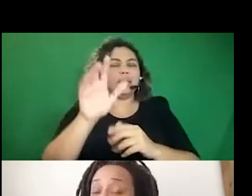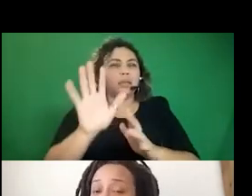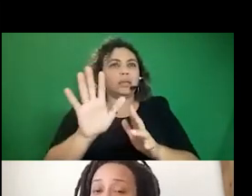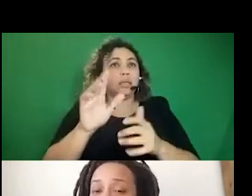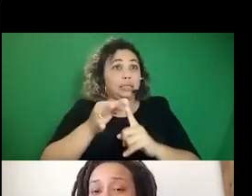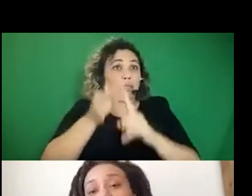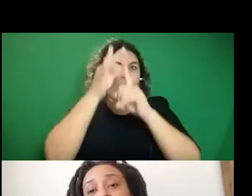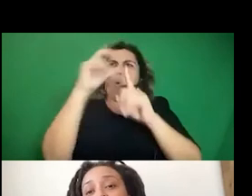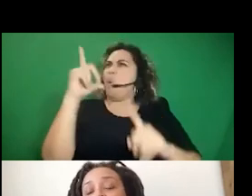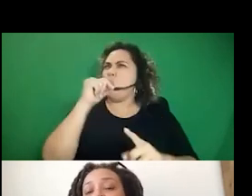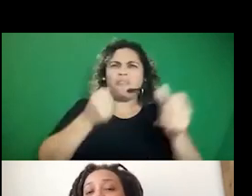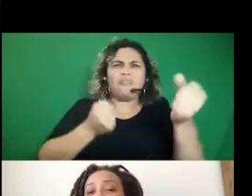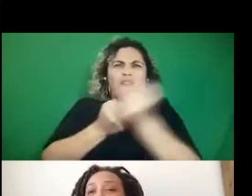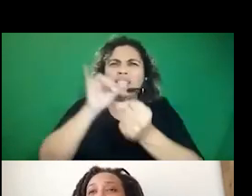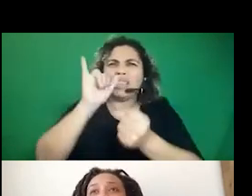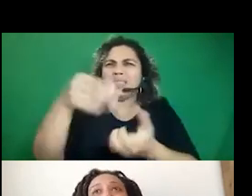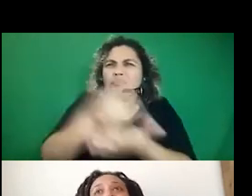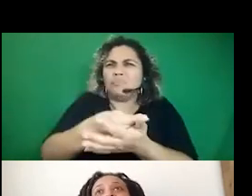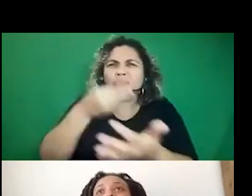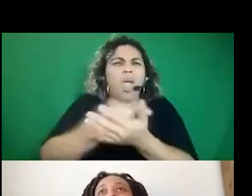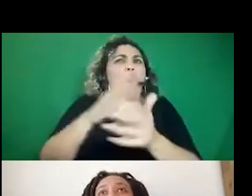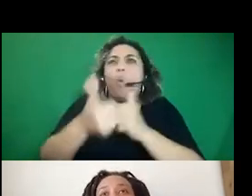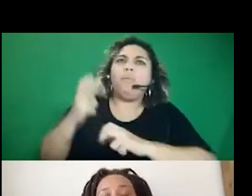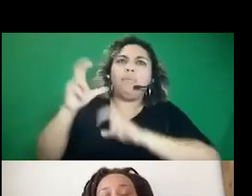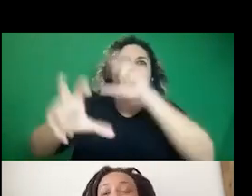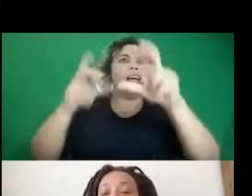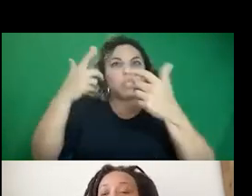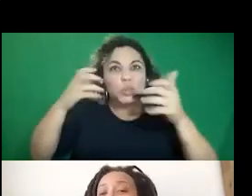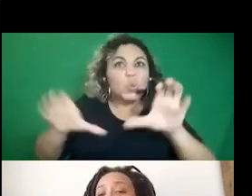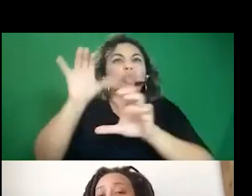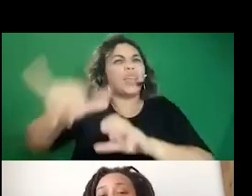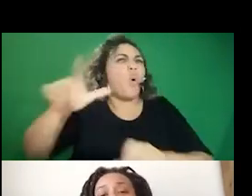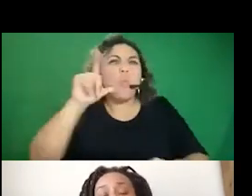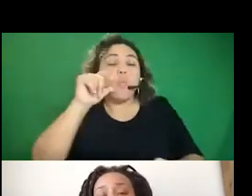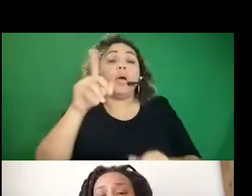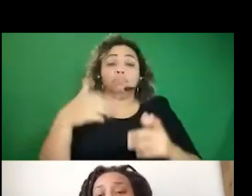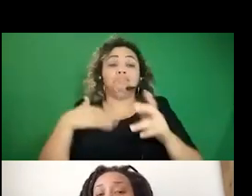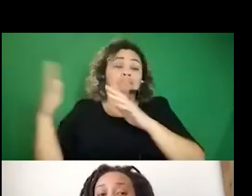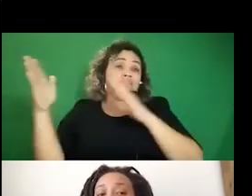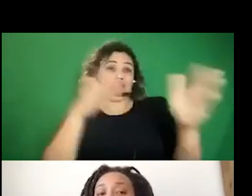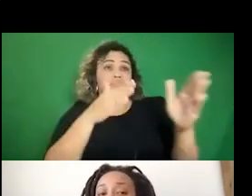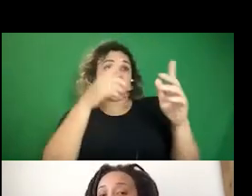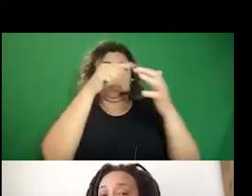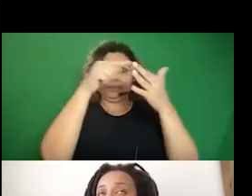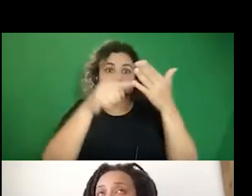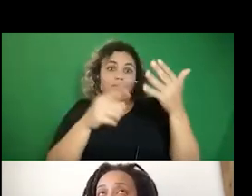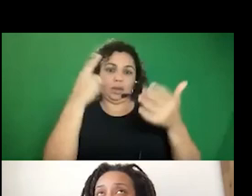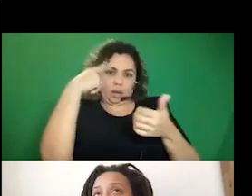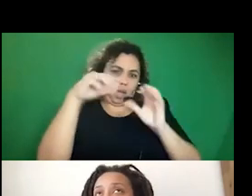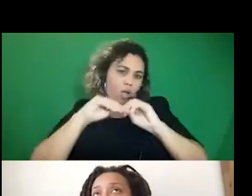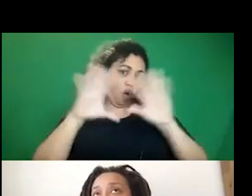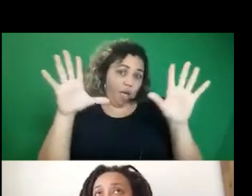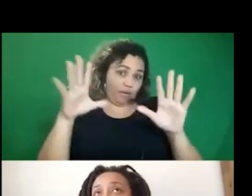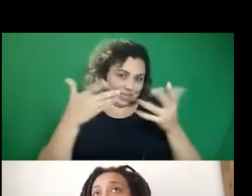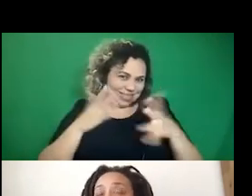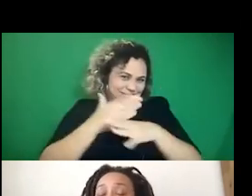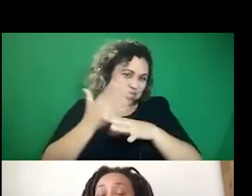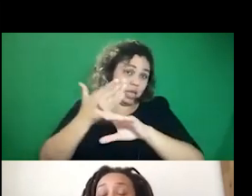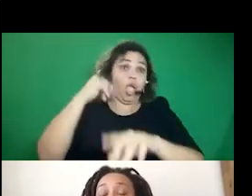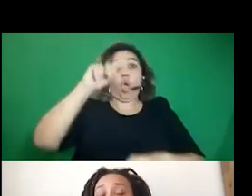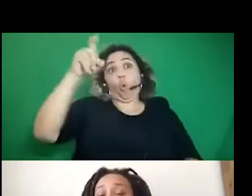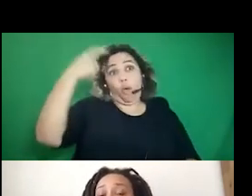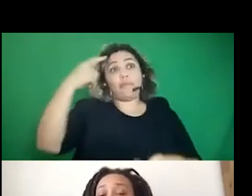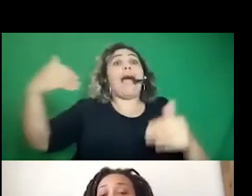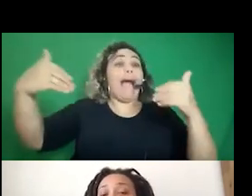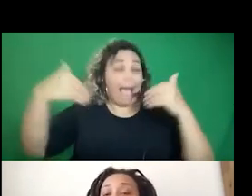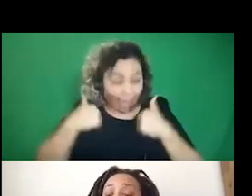centrado como en la pregunta de a quién está financiando esto y creo que hay definitivamente gente que se